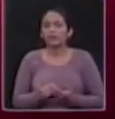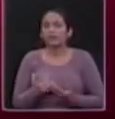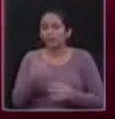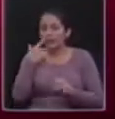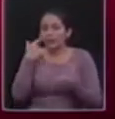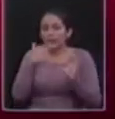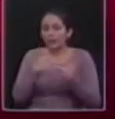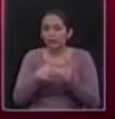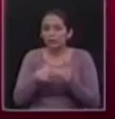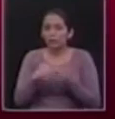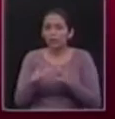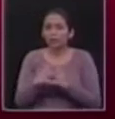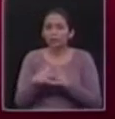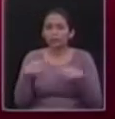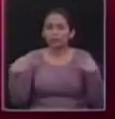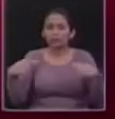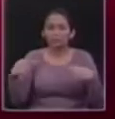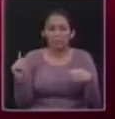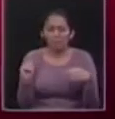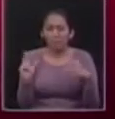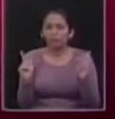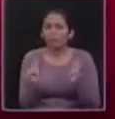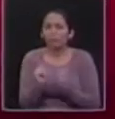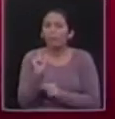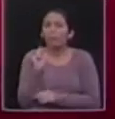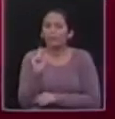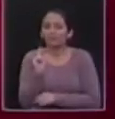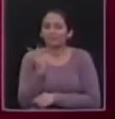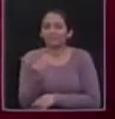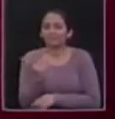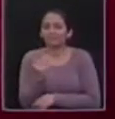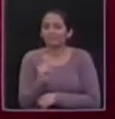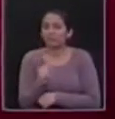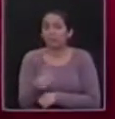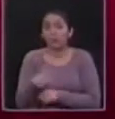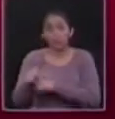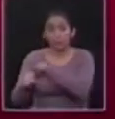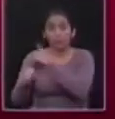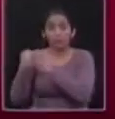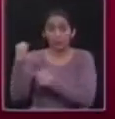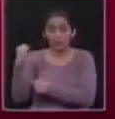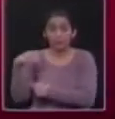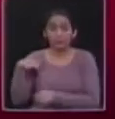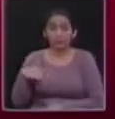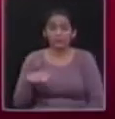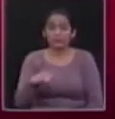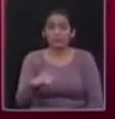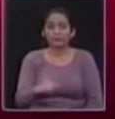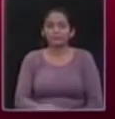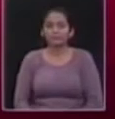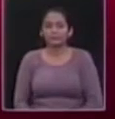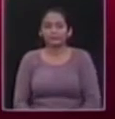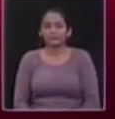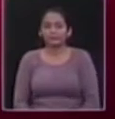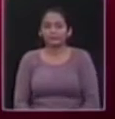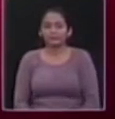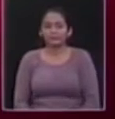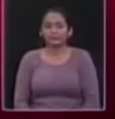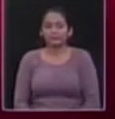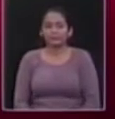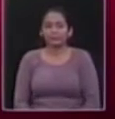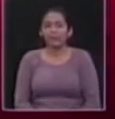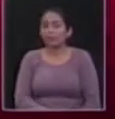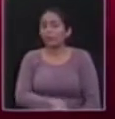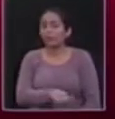misma potencia. Entonces, el consumidor va a tener un vehículo igual o más potente, con un consumo menor de combustible. Y en los vehículos de